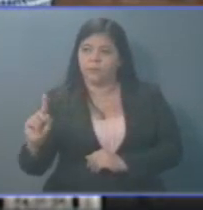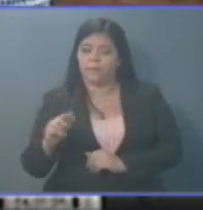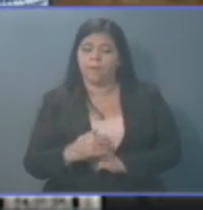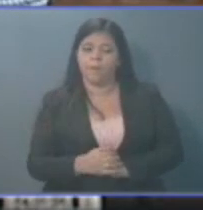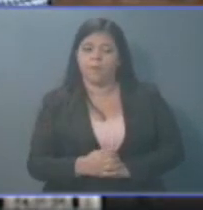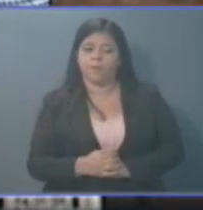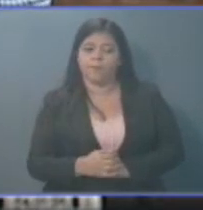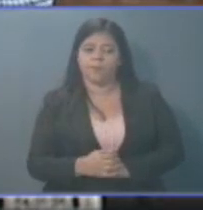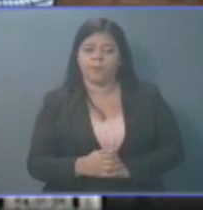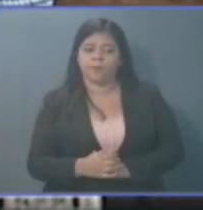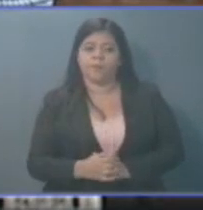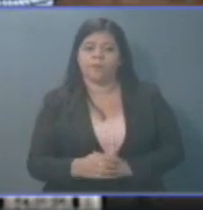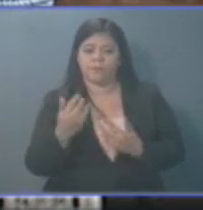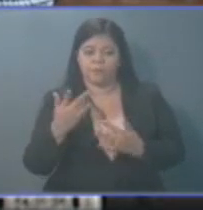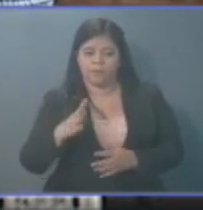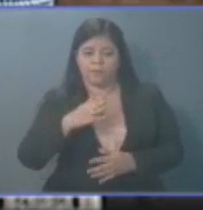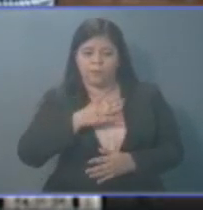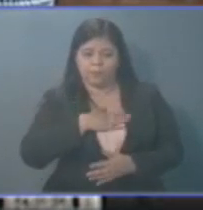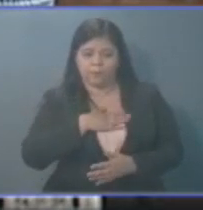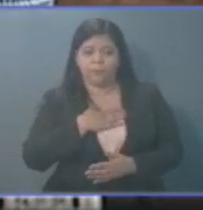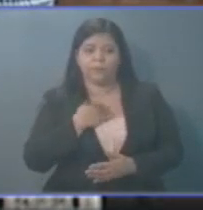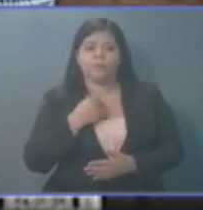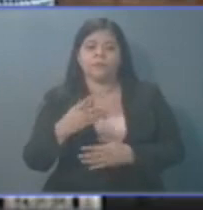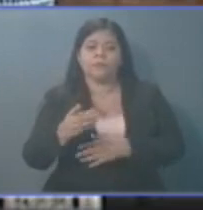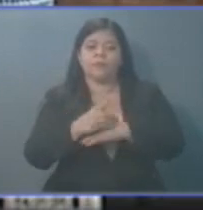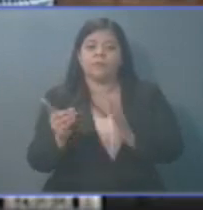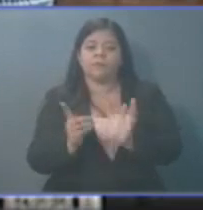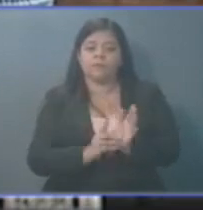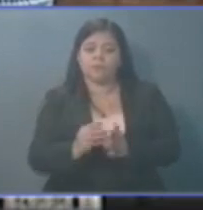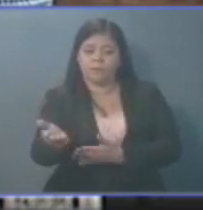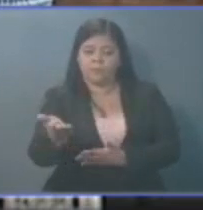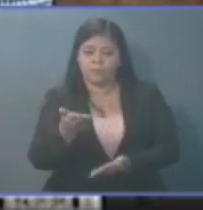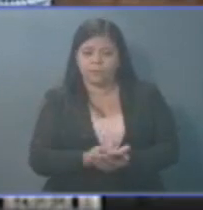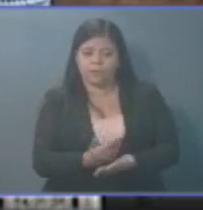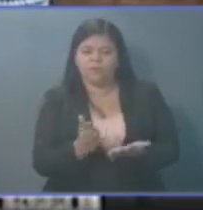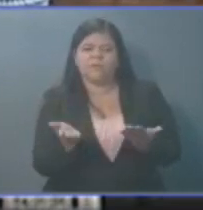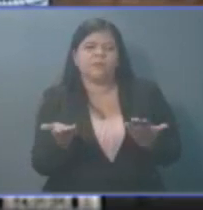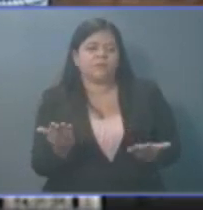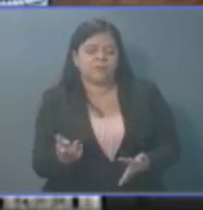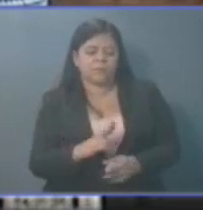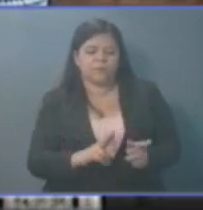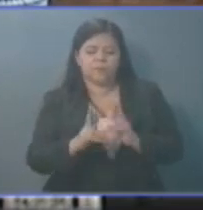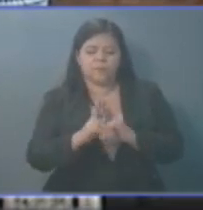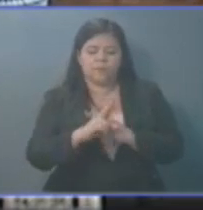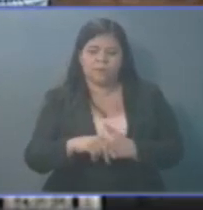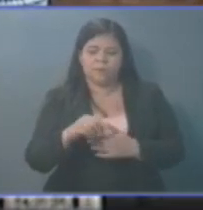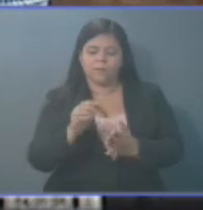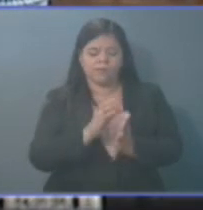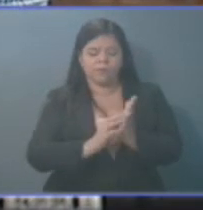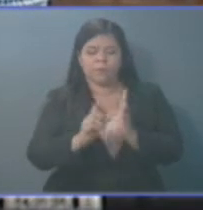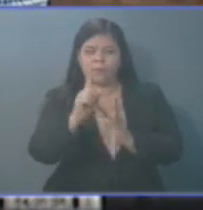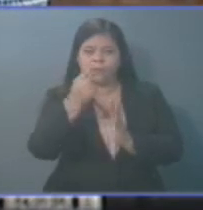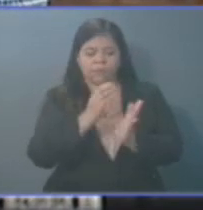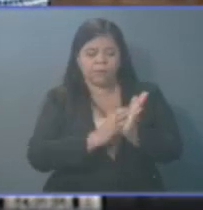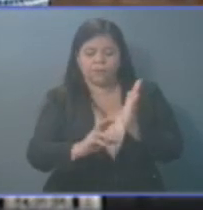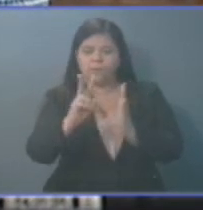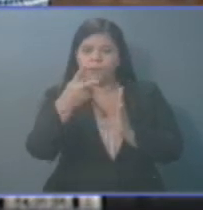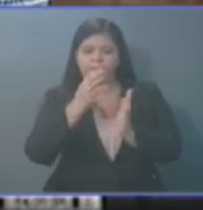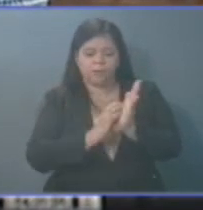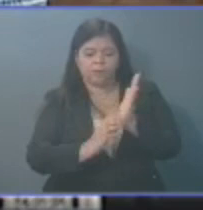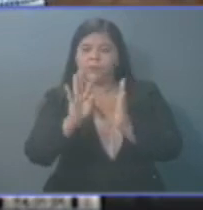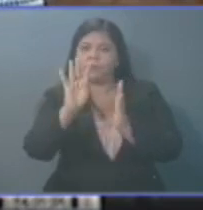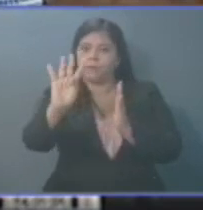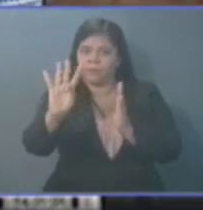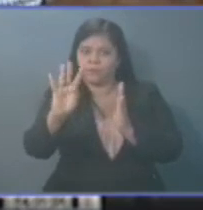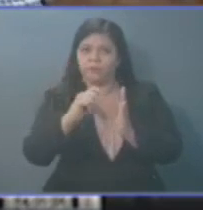2059-6-2020-1, que contiene iniciativa de varios diputados en el sentido se reformen los incisos 1, 2 y